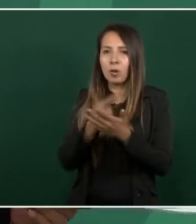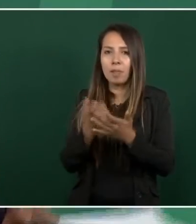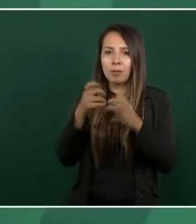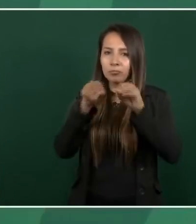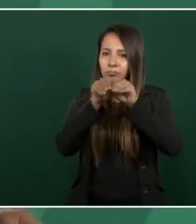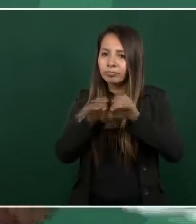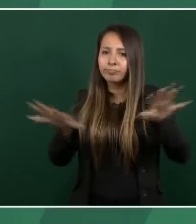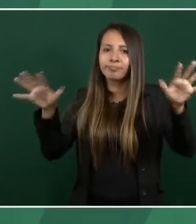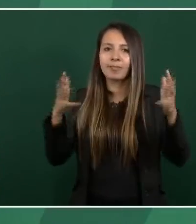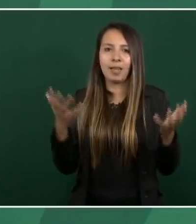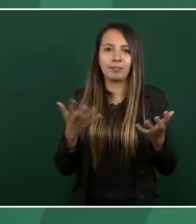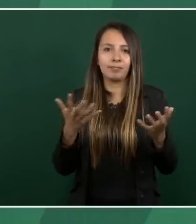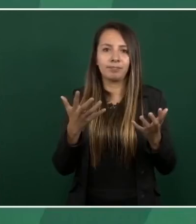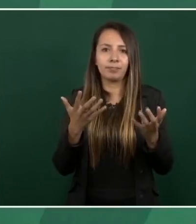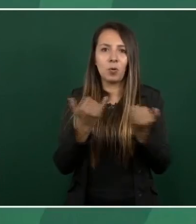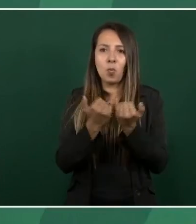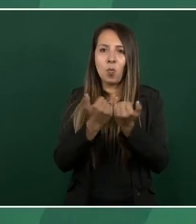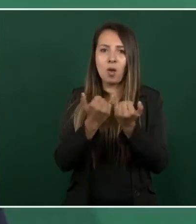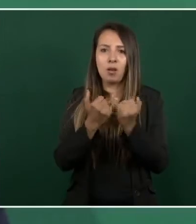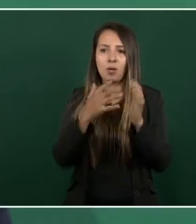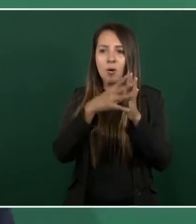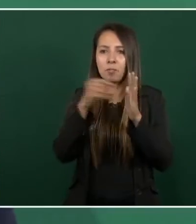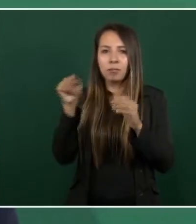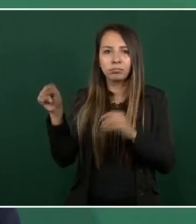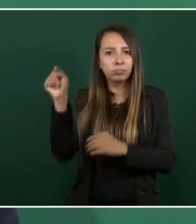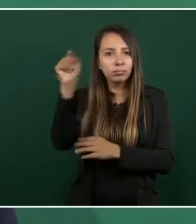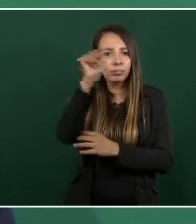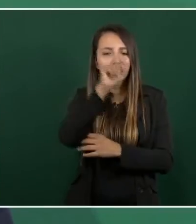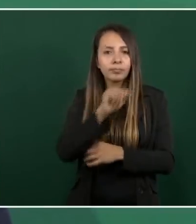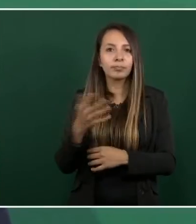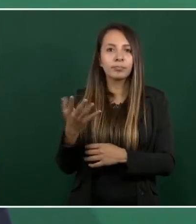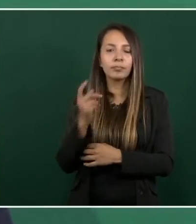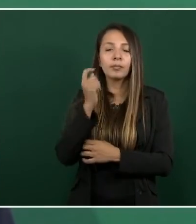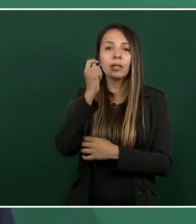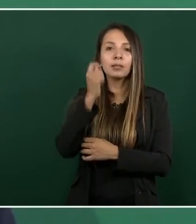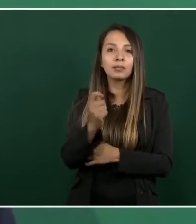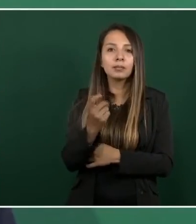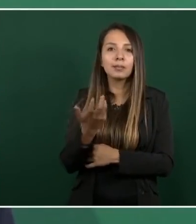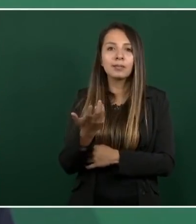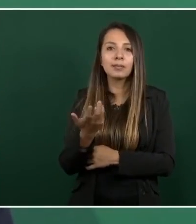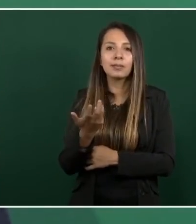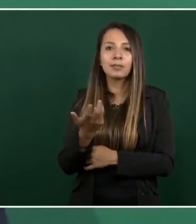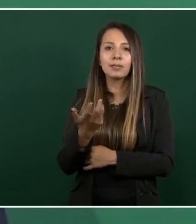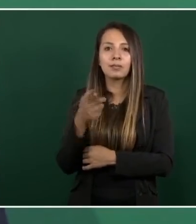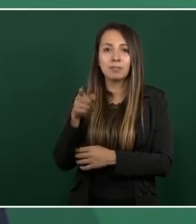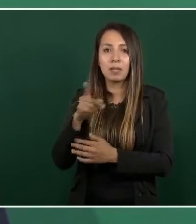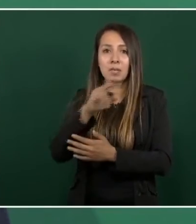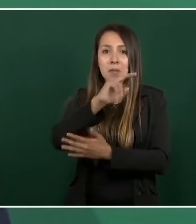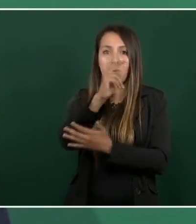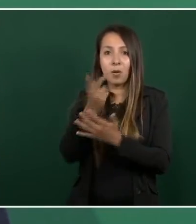que sucede es que significa un programa